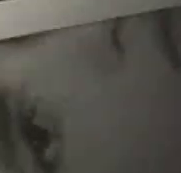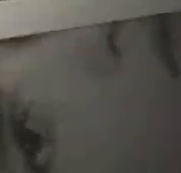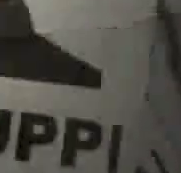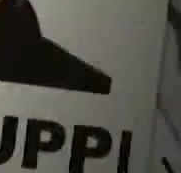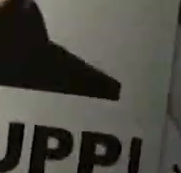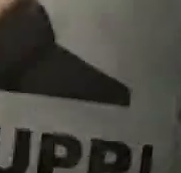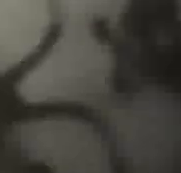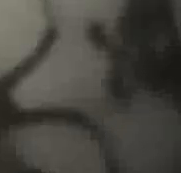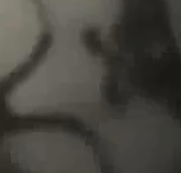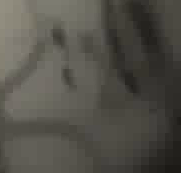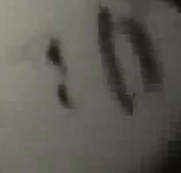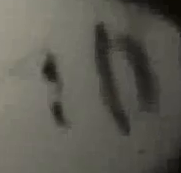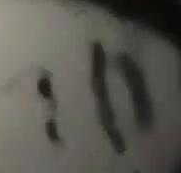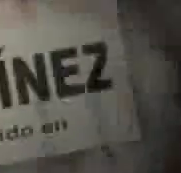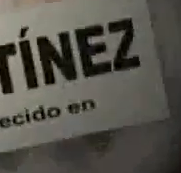Están con